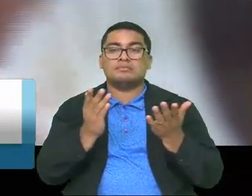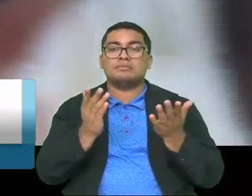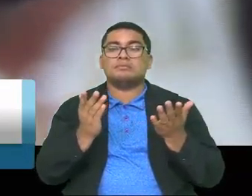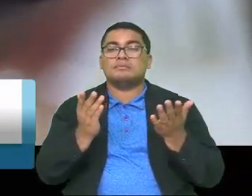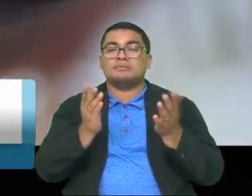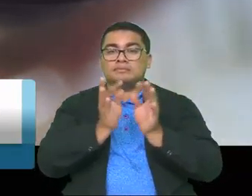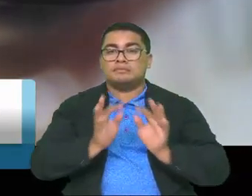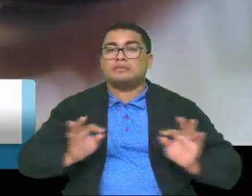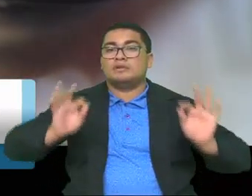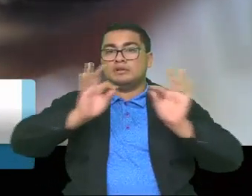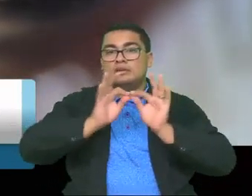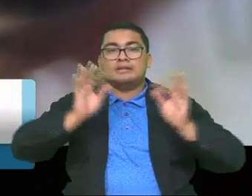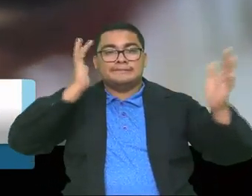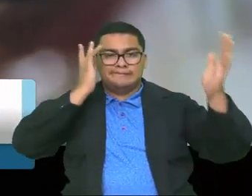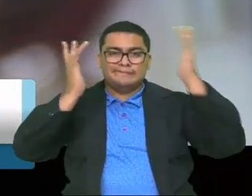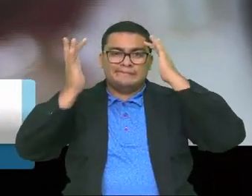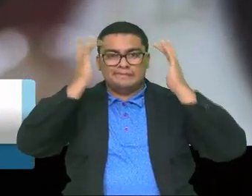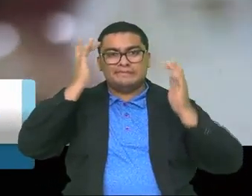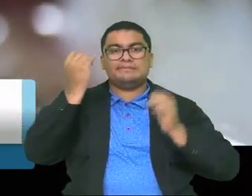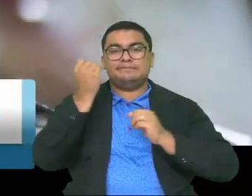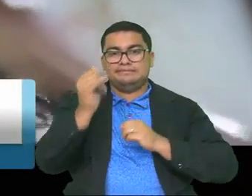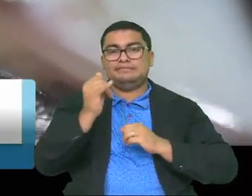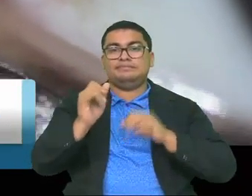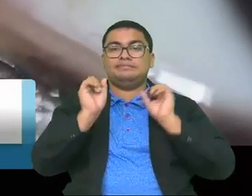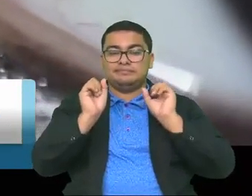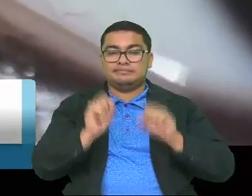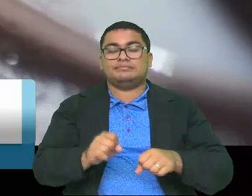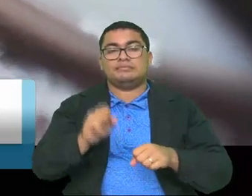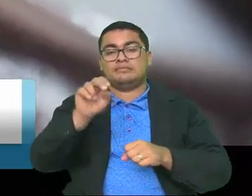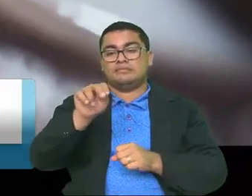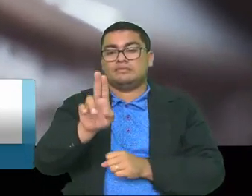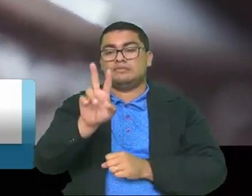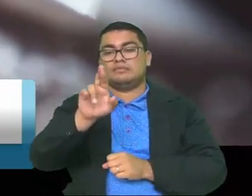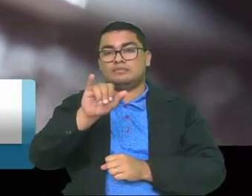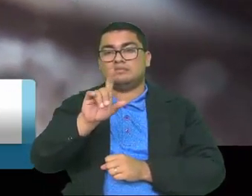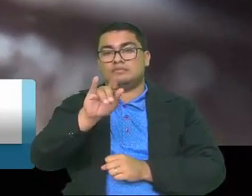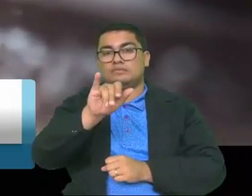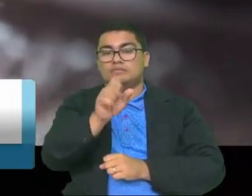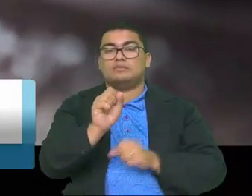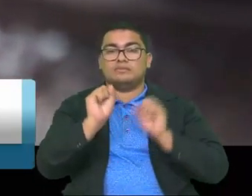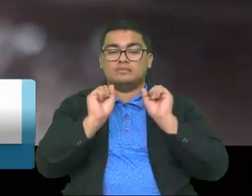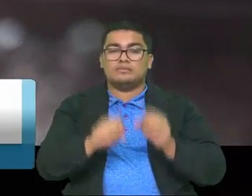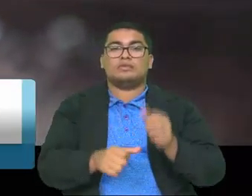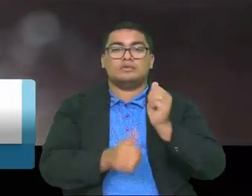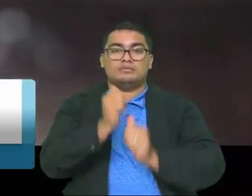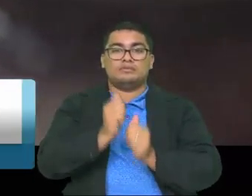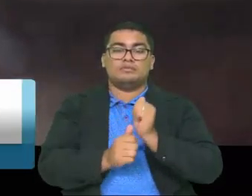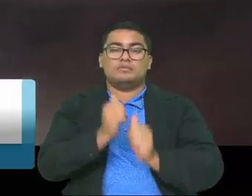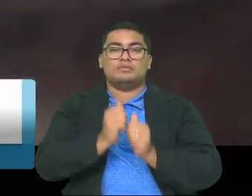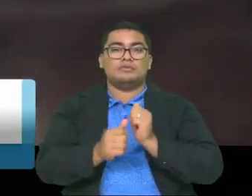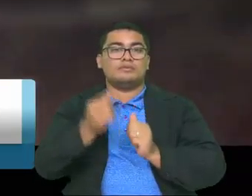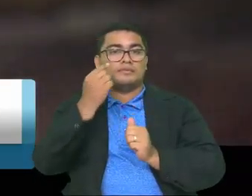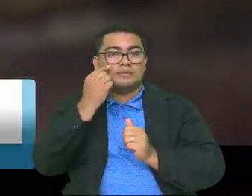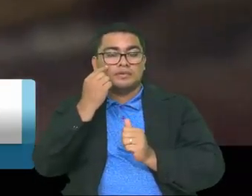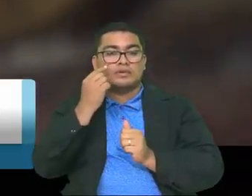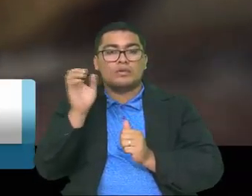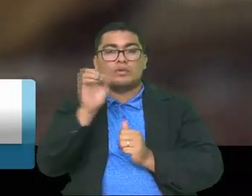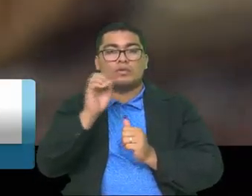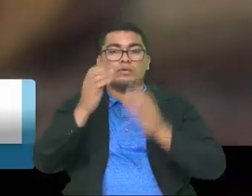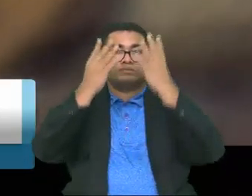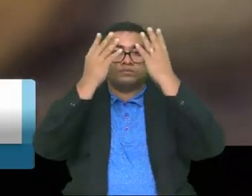vive nuestra visión? Deja secuelas si nosotros no lo tratamos a tiempo, o los médicos no lo abordan